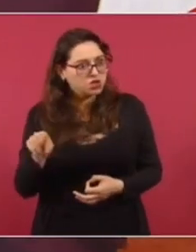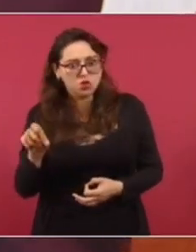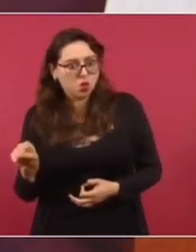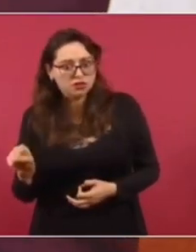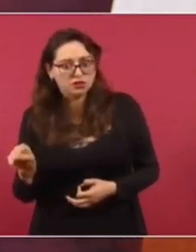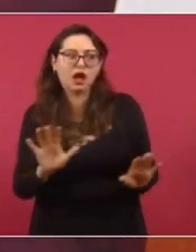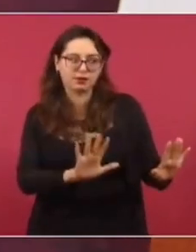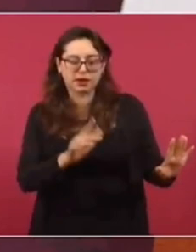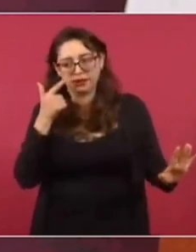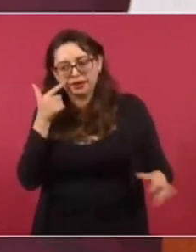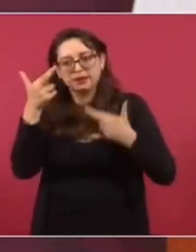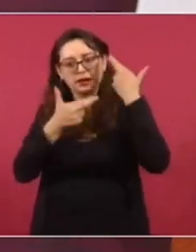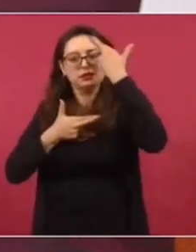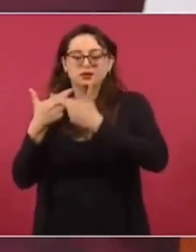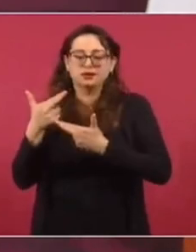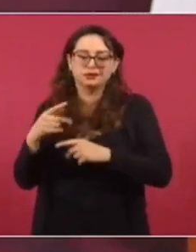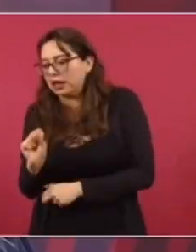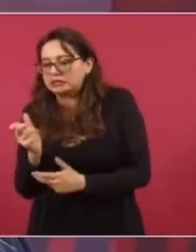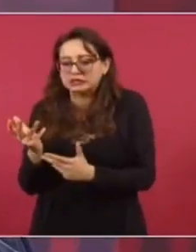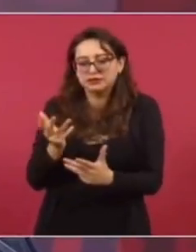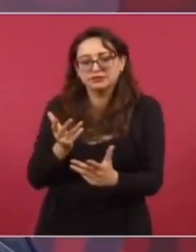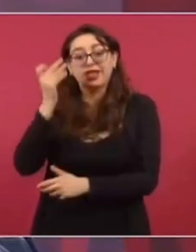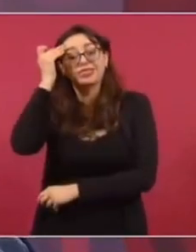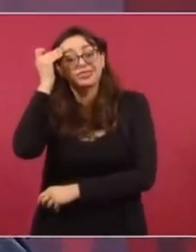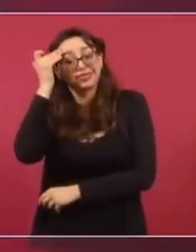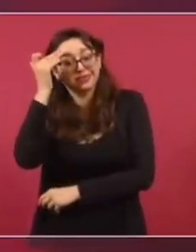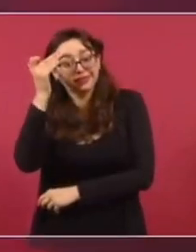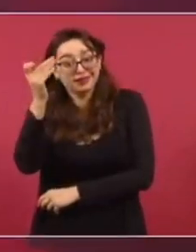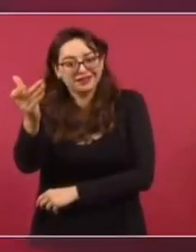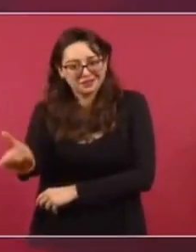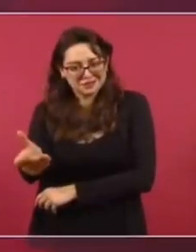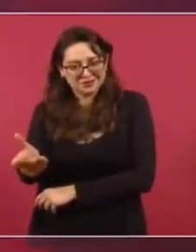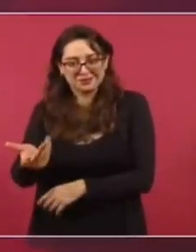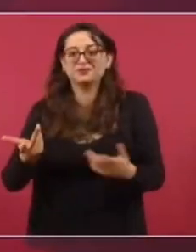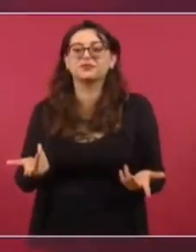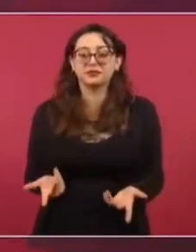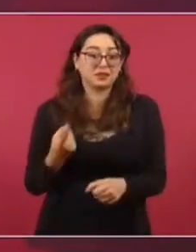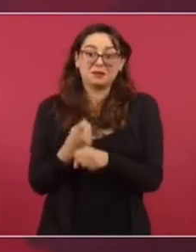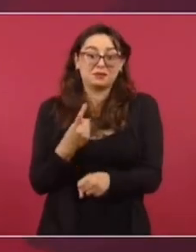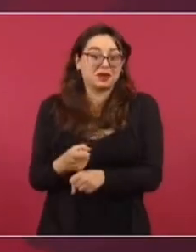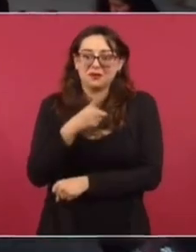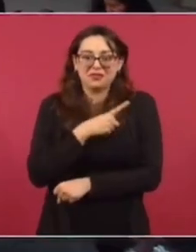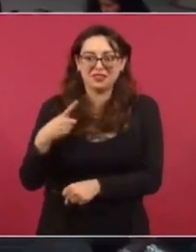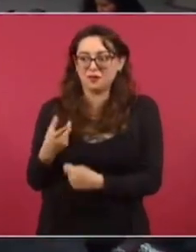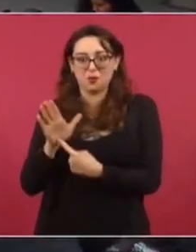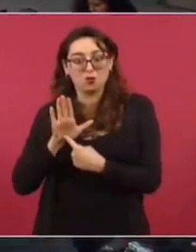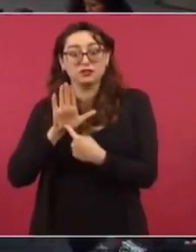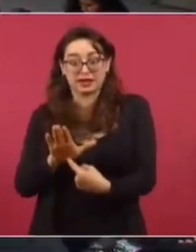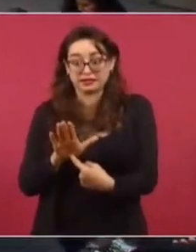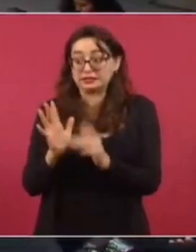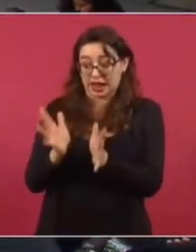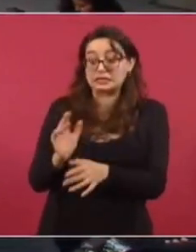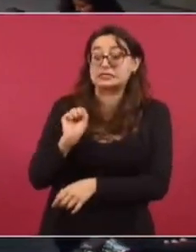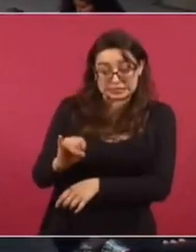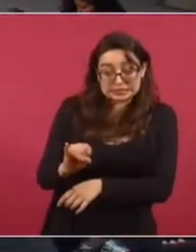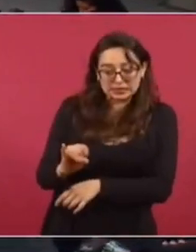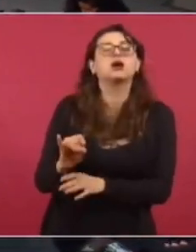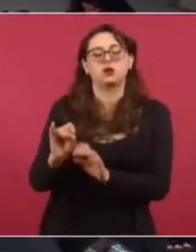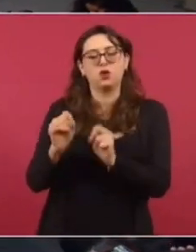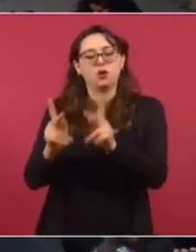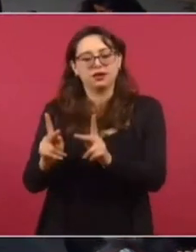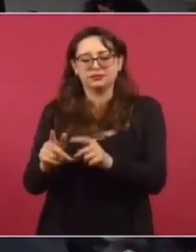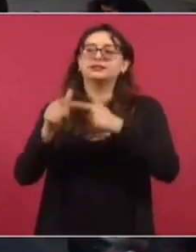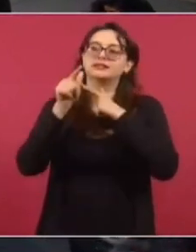lleva Pues un tiempo mientras eso no se desahogue no se pueden este continuar con otros trámites luego hay otros amparos